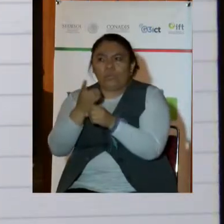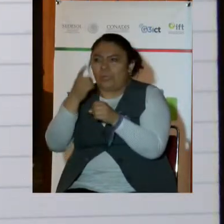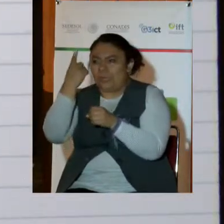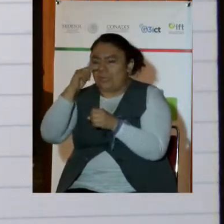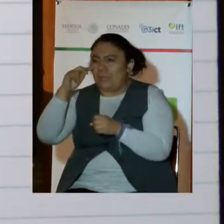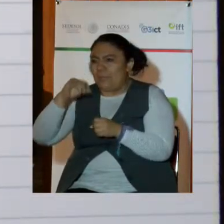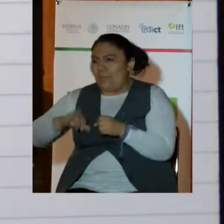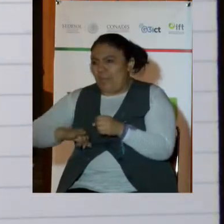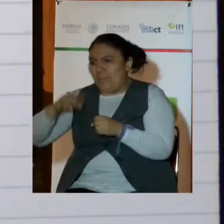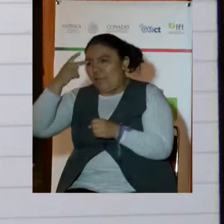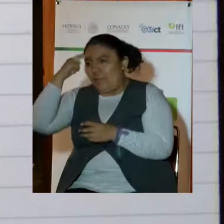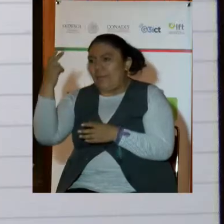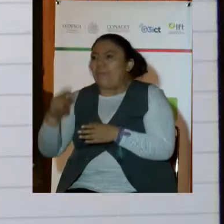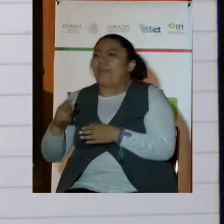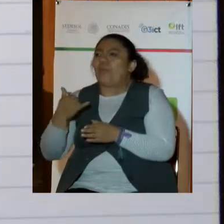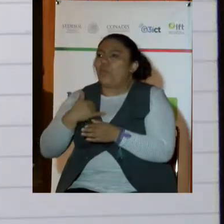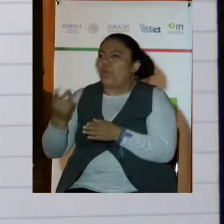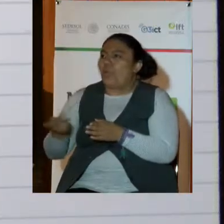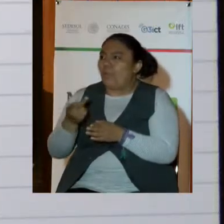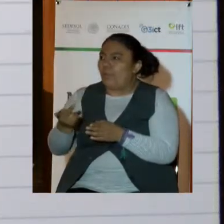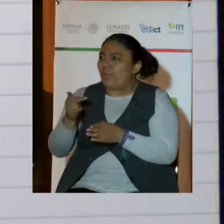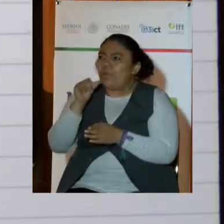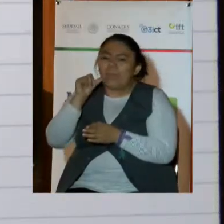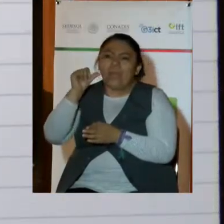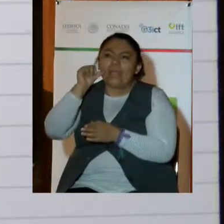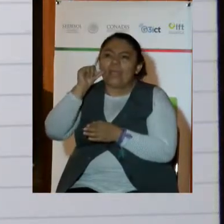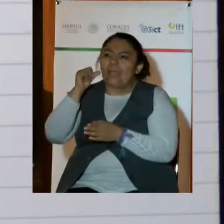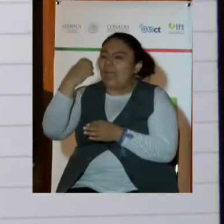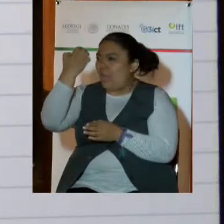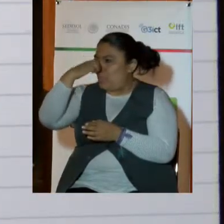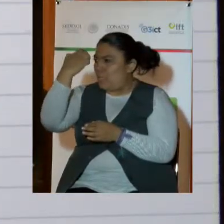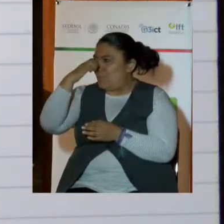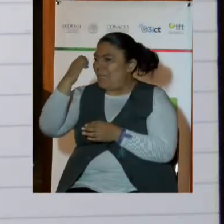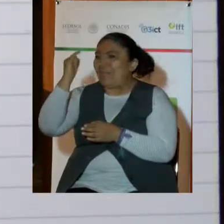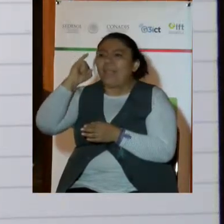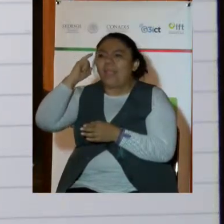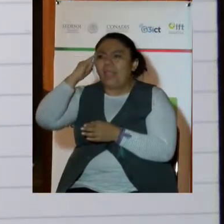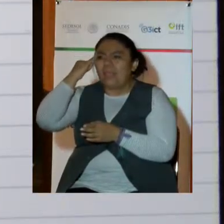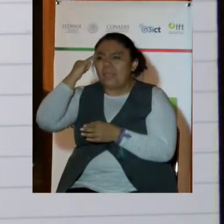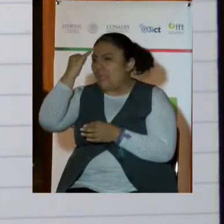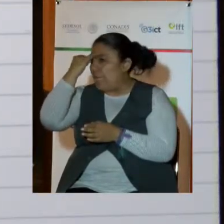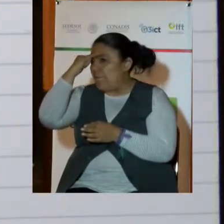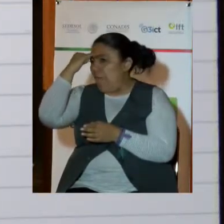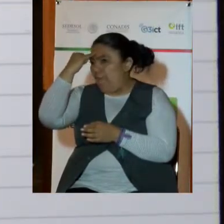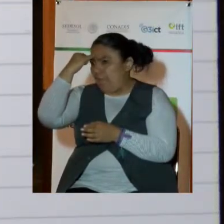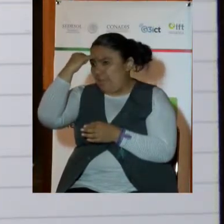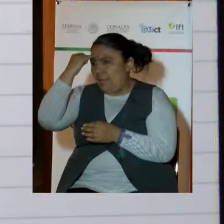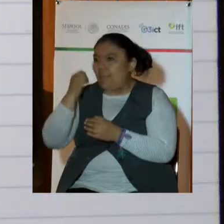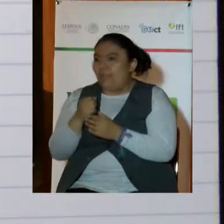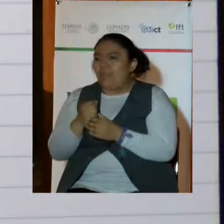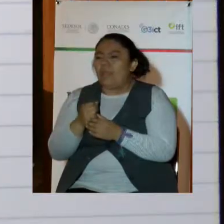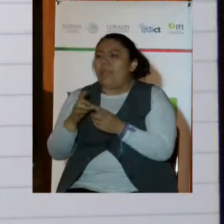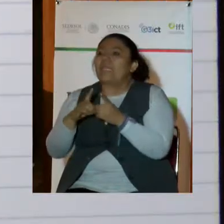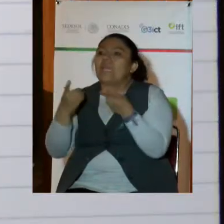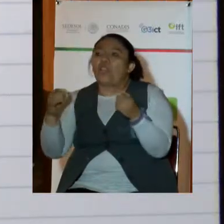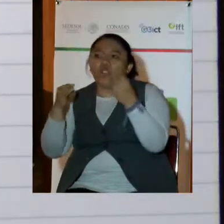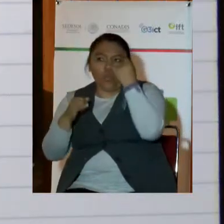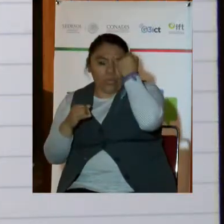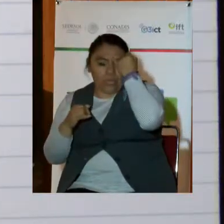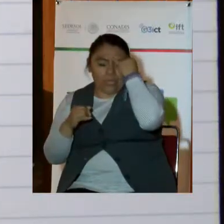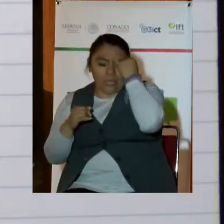Silicon Valley mexicano y hacen muchísimos esfuerzos en lo que es, sobre todo, desarrollo de juegos y de videojuegos y mucho software. Entonces, estamos trabajando